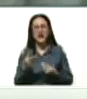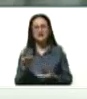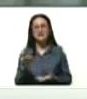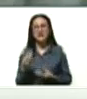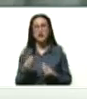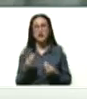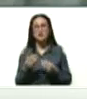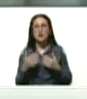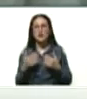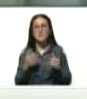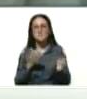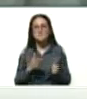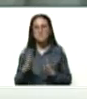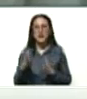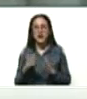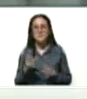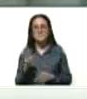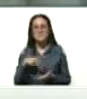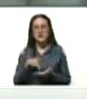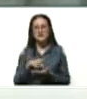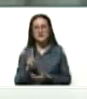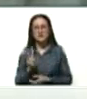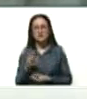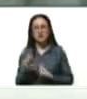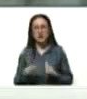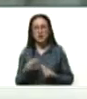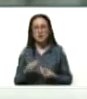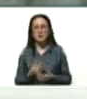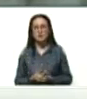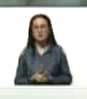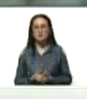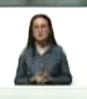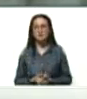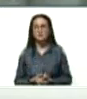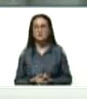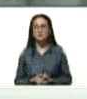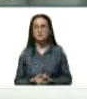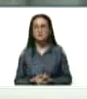¿Cómo arranca en plan en Plaza Venezuela? Adelante.